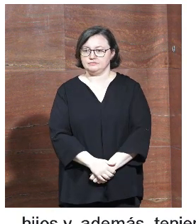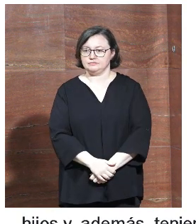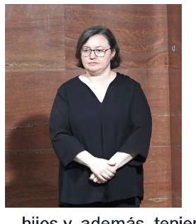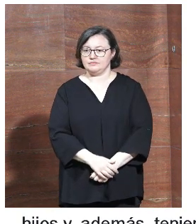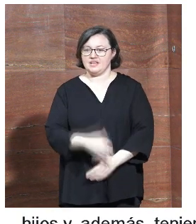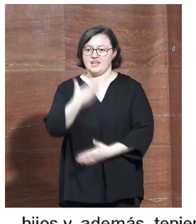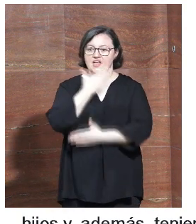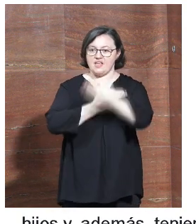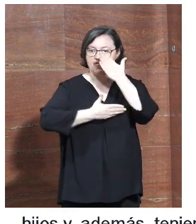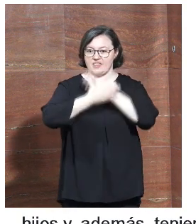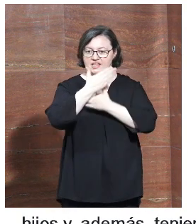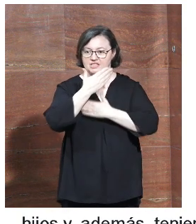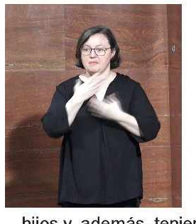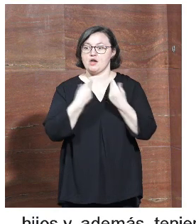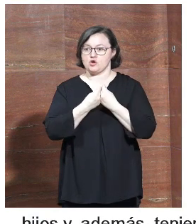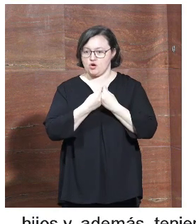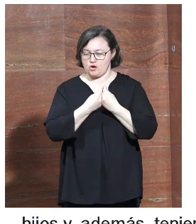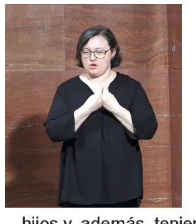la discapacidad